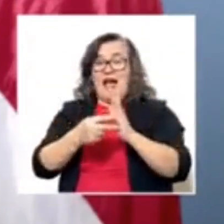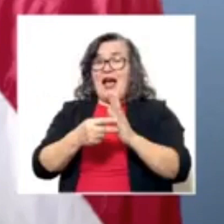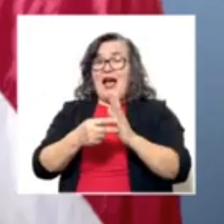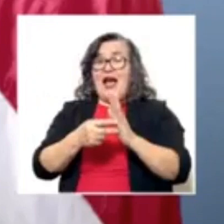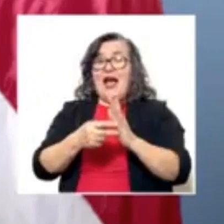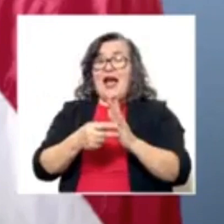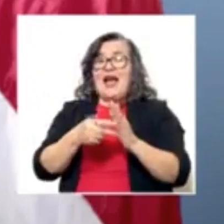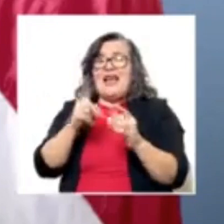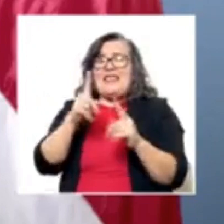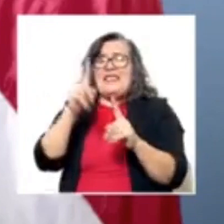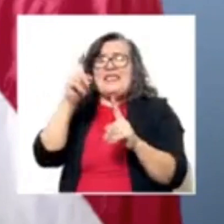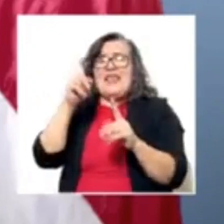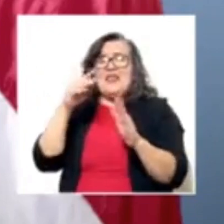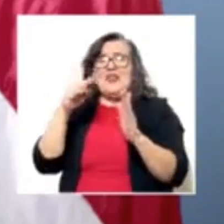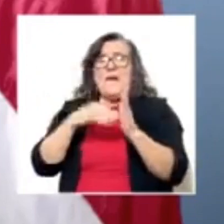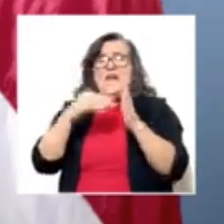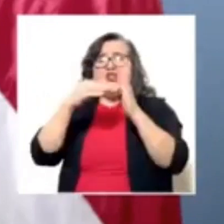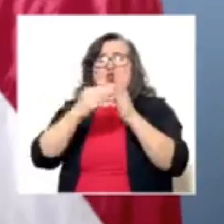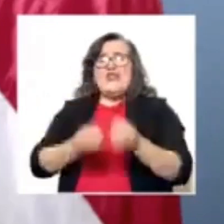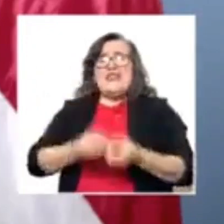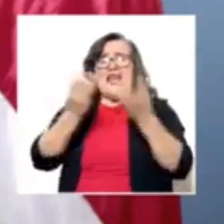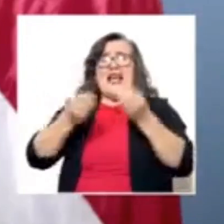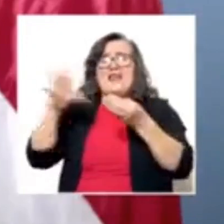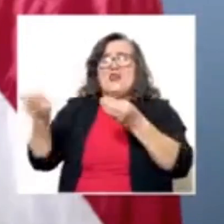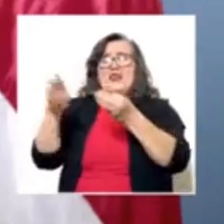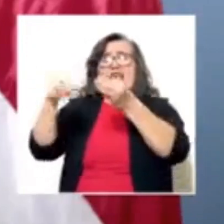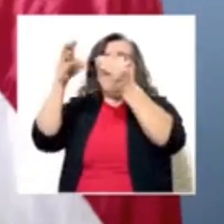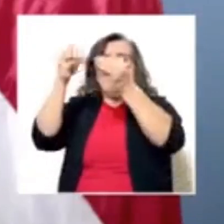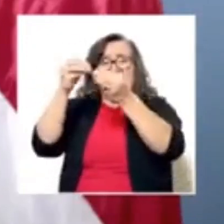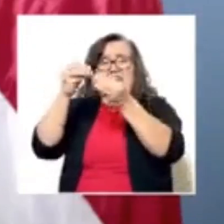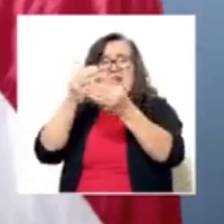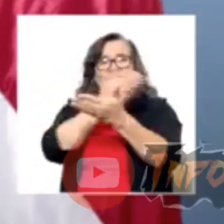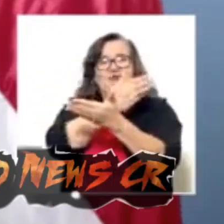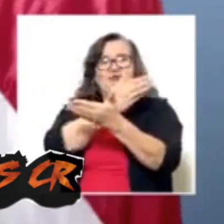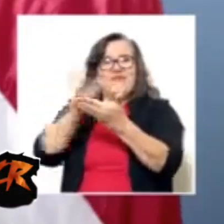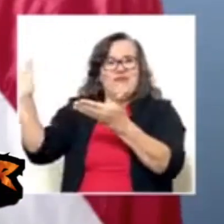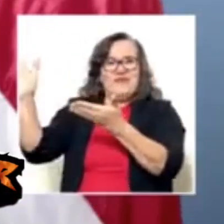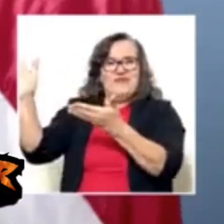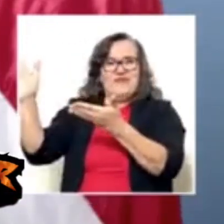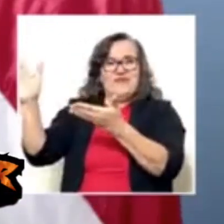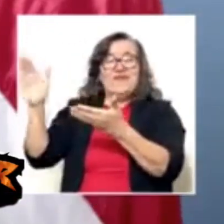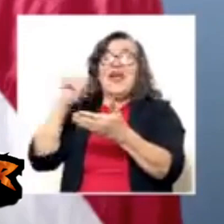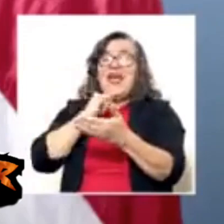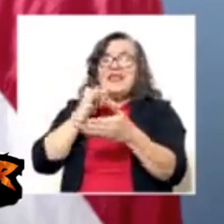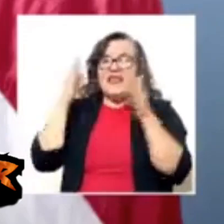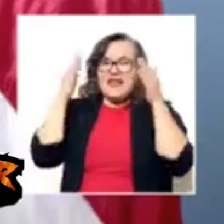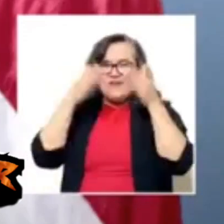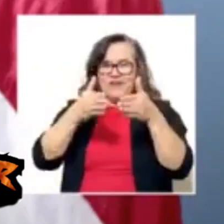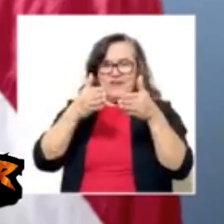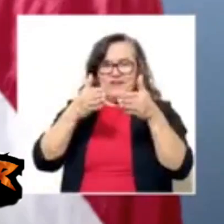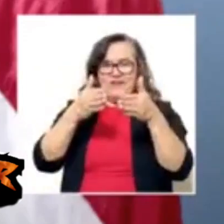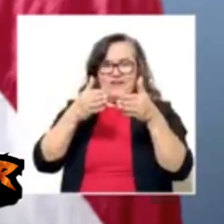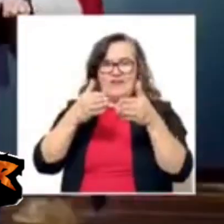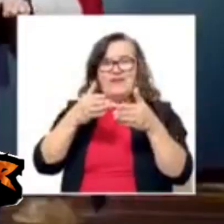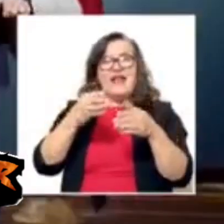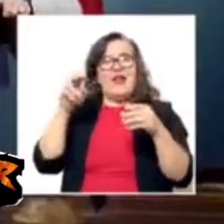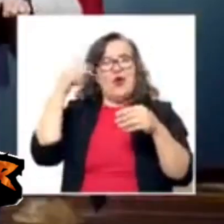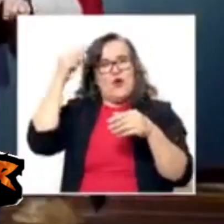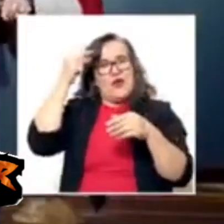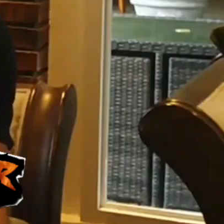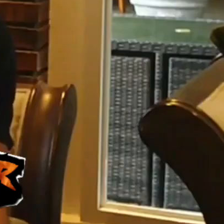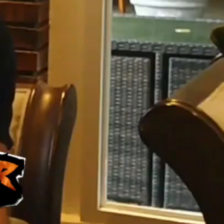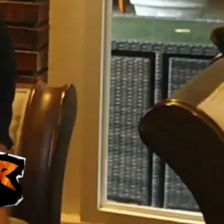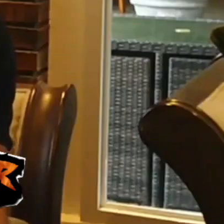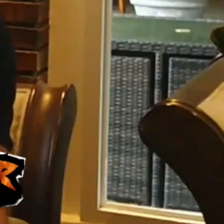literalmente cientos de millones de gastos adicionales. Entonces, esa es la tónica del gobierno. Estamos para servirles. Los felicito. Muchas